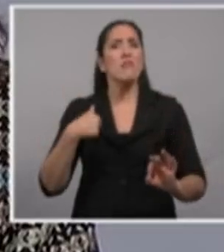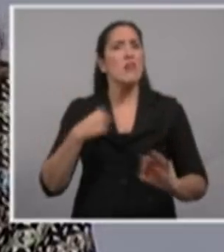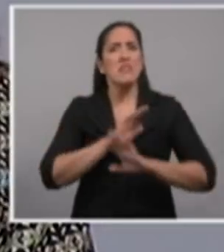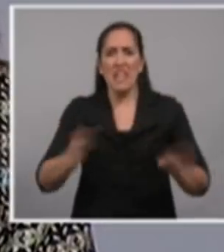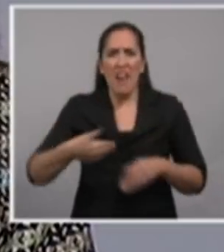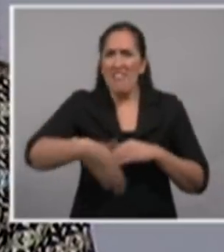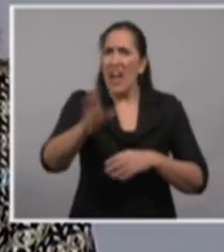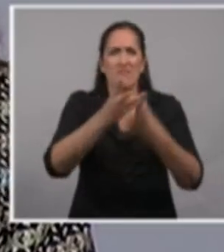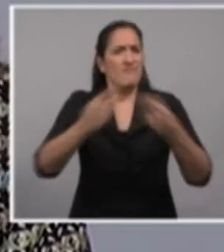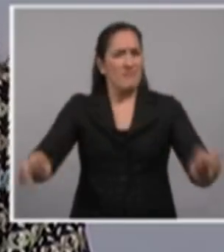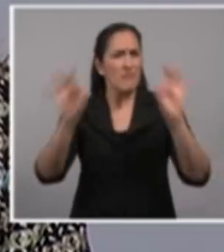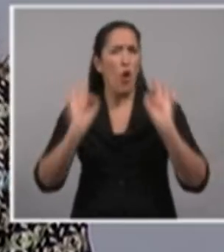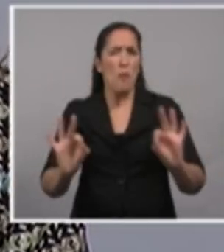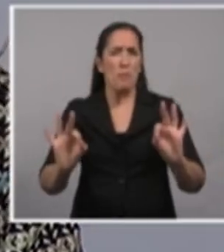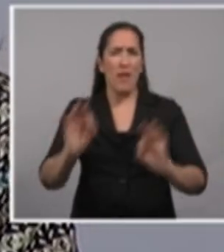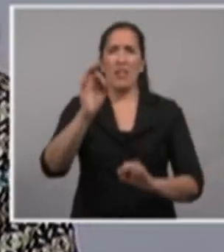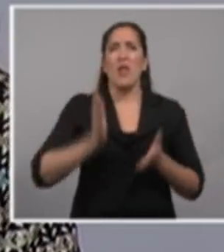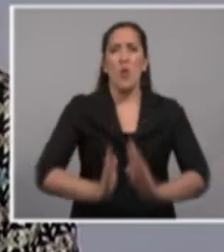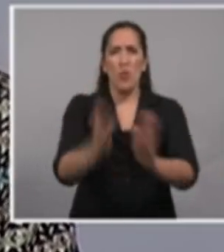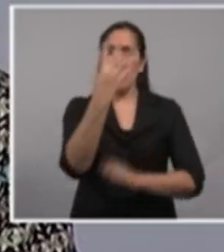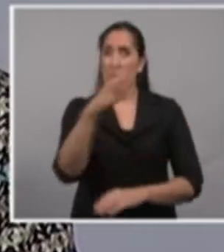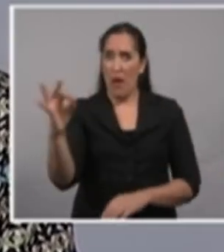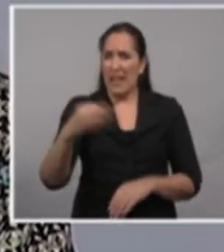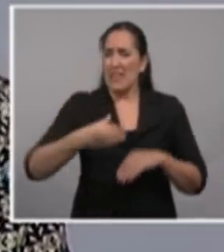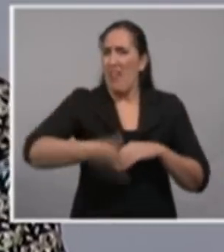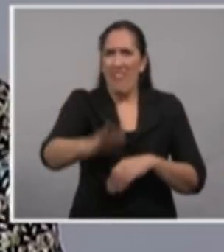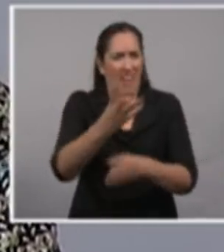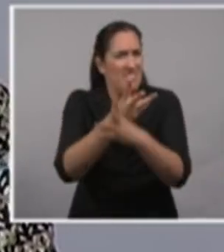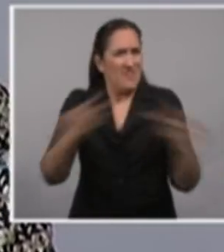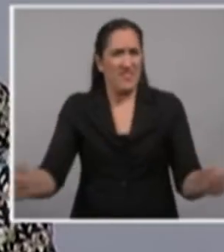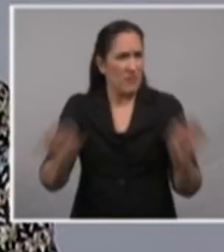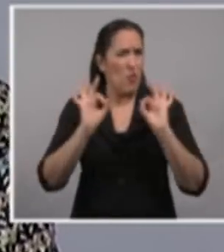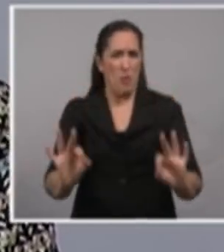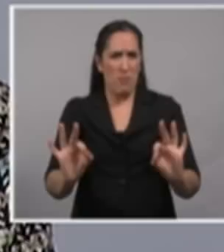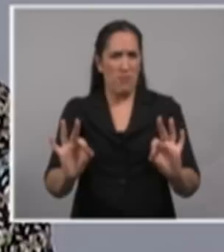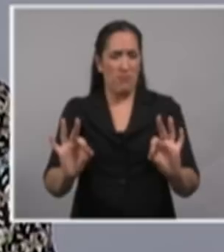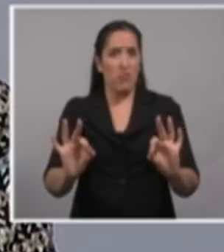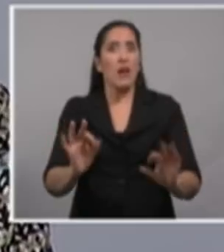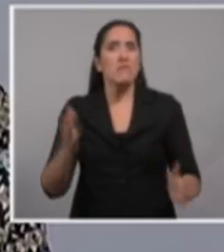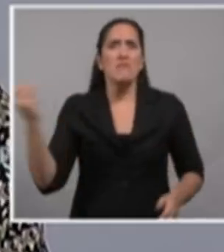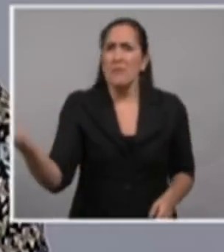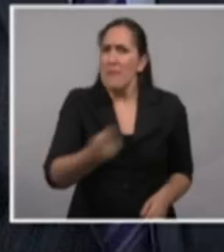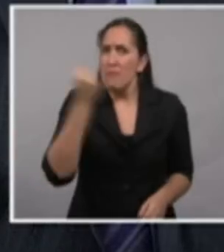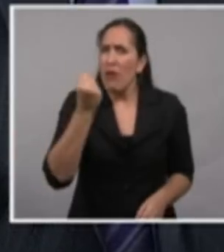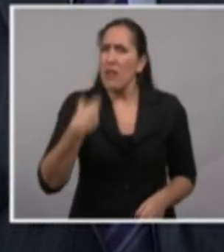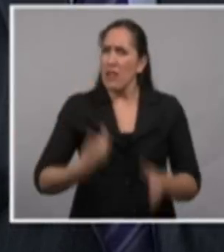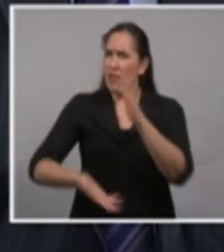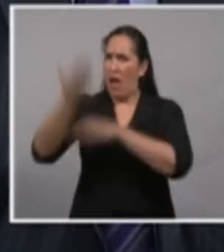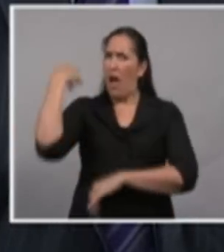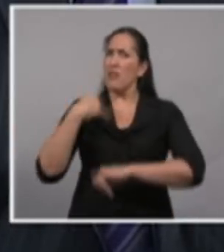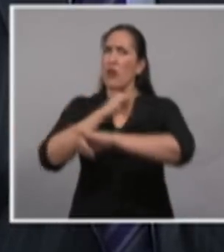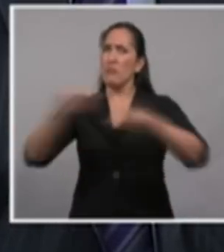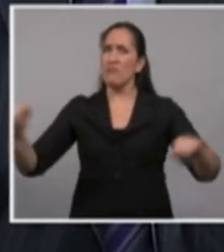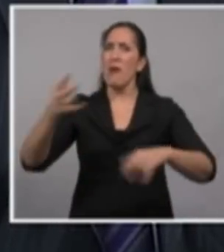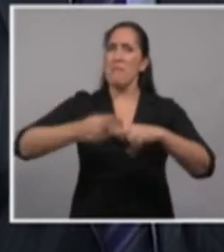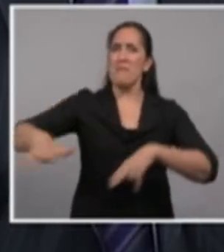estar terminada la Ruta 40 y es importante, como lo decía el otro día en la Plaza de